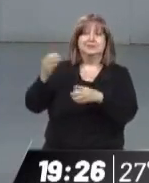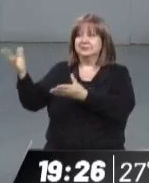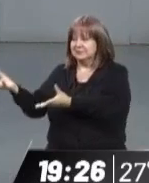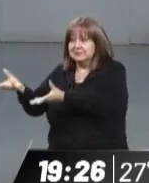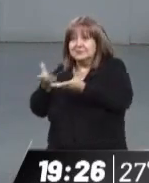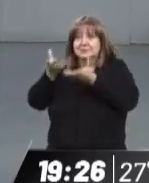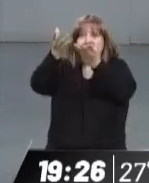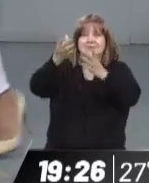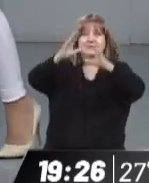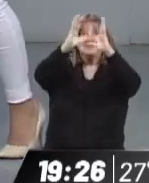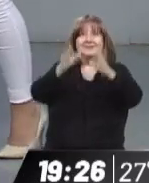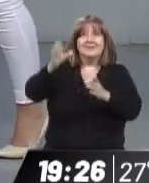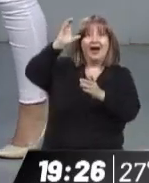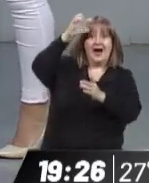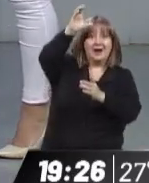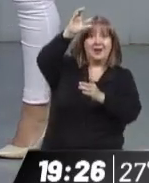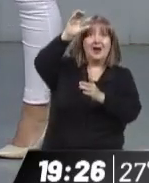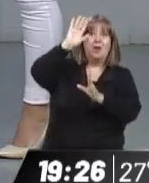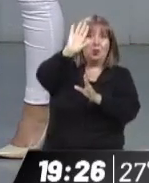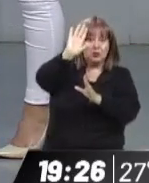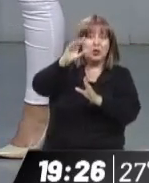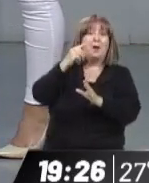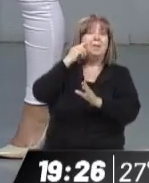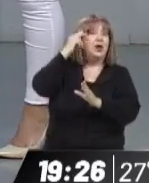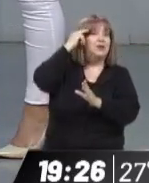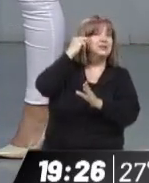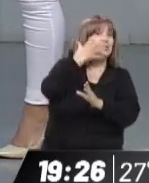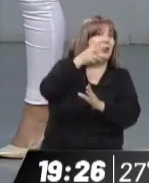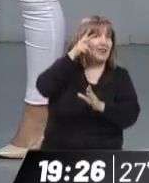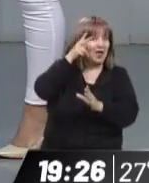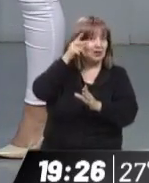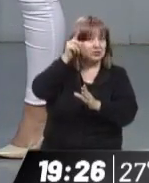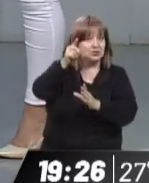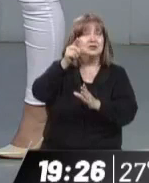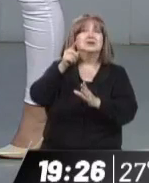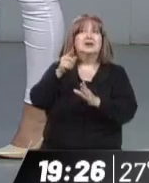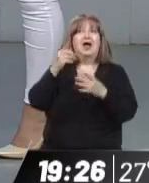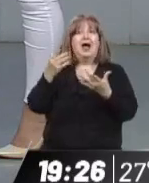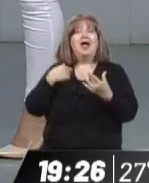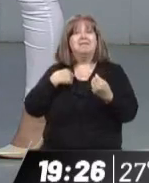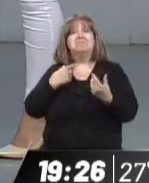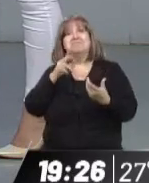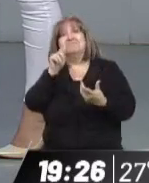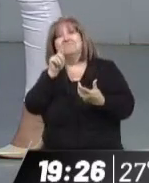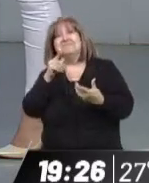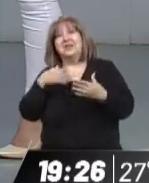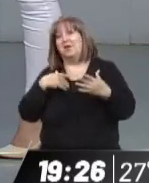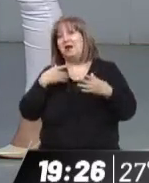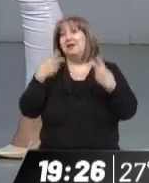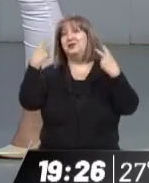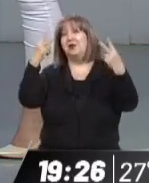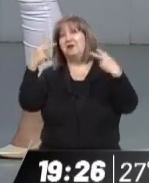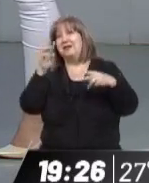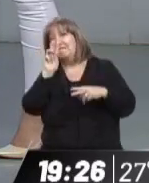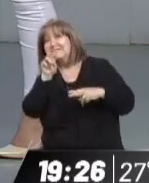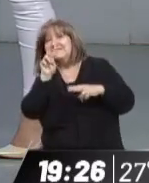es allí en el acceso este, como bien decías vos, un lugar de referencia. Para no solamente para los mendocinos, sino para todos los turistas que